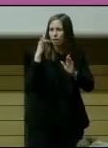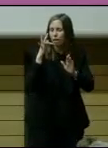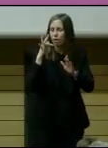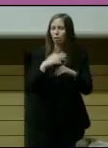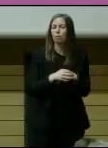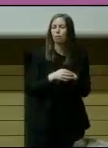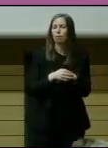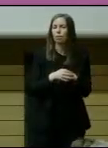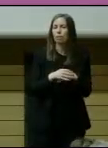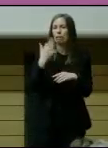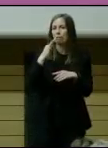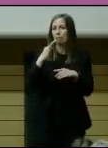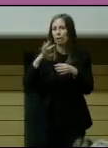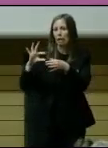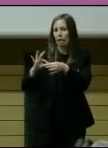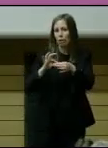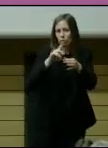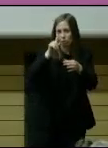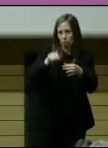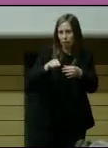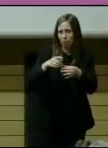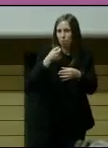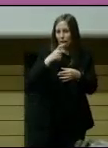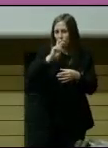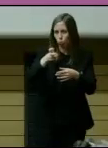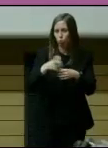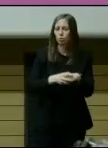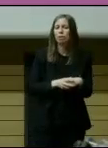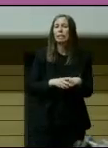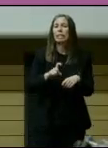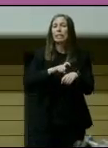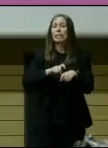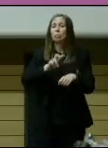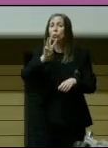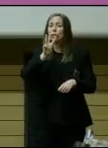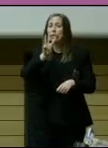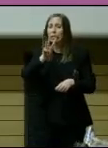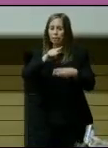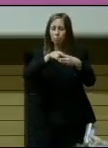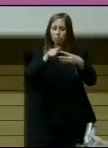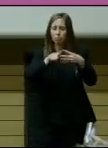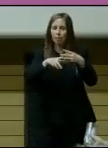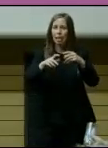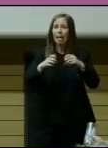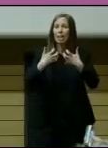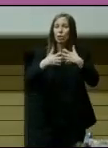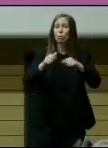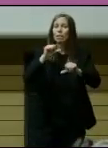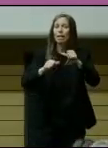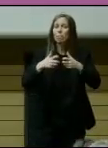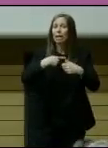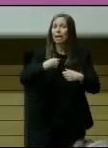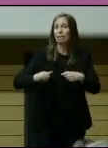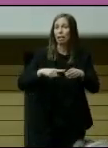el fentanilo y toda su familia, que son unos 100. Y luego, ¿qué pasa? Luego hay 3 tipos de industria química en China. La